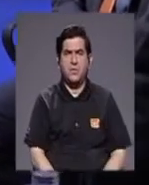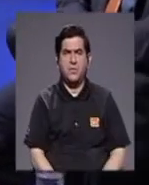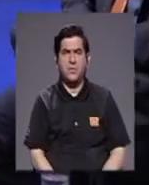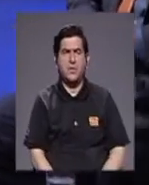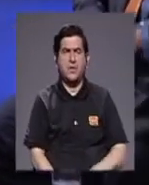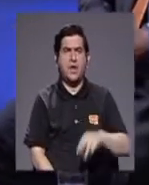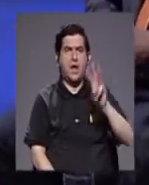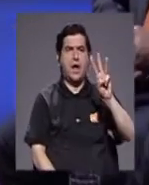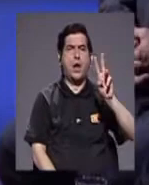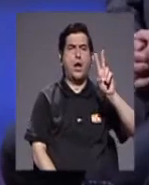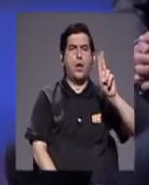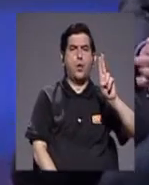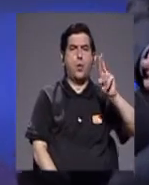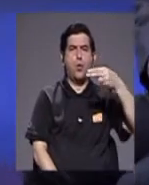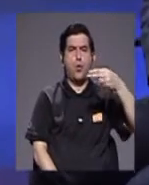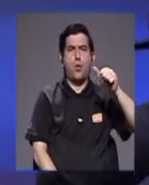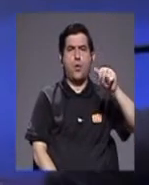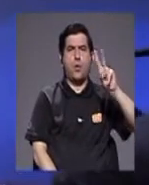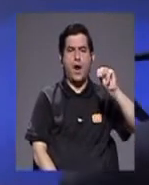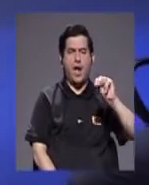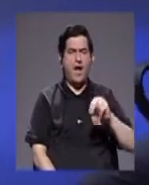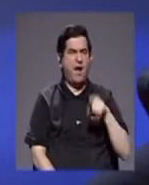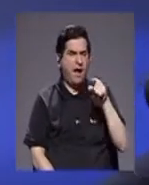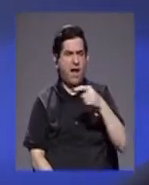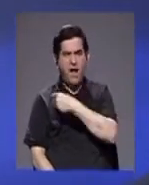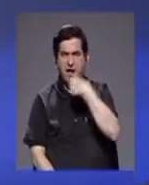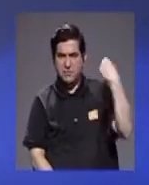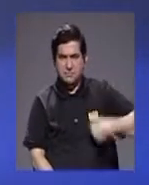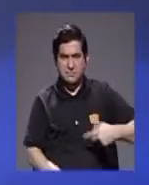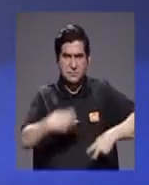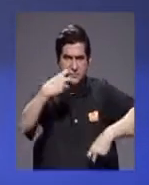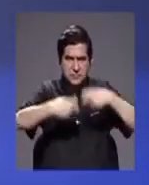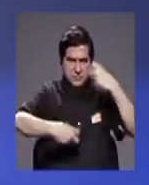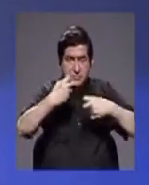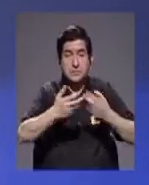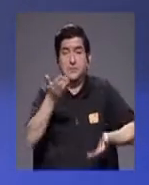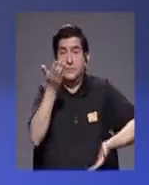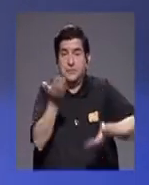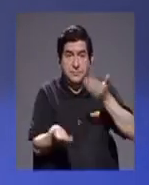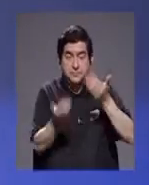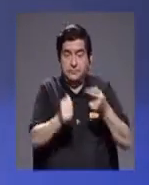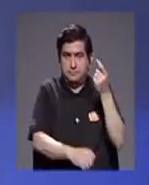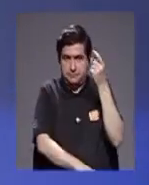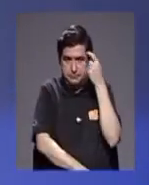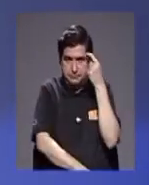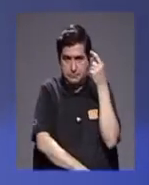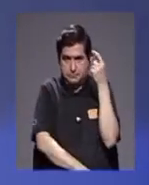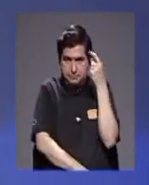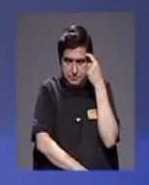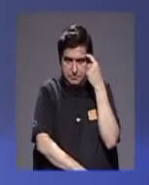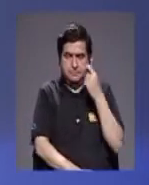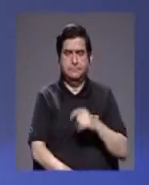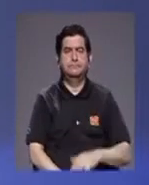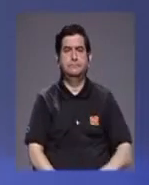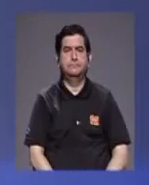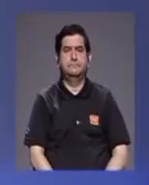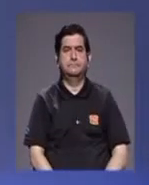Wuhan, en China, había algún tipo de problema y posiblemente se pensaba que